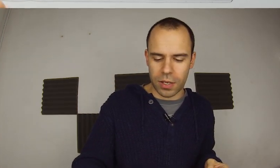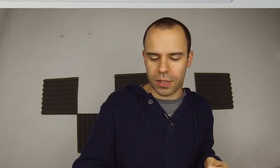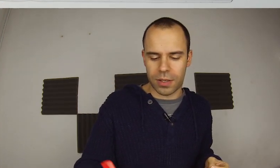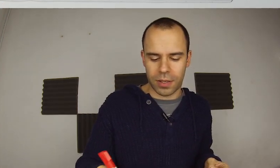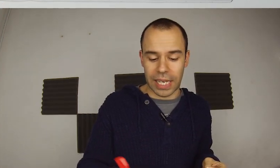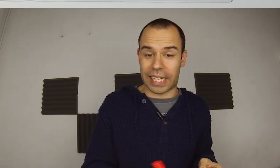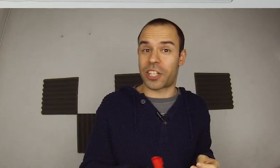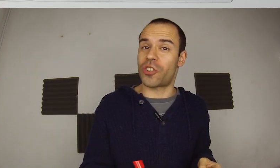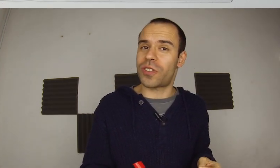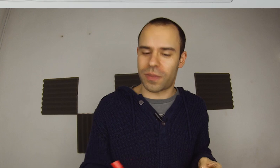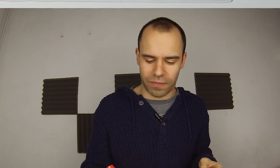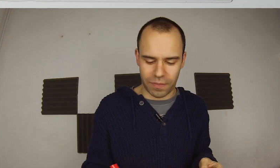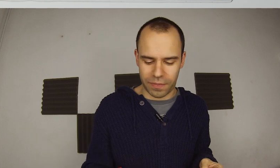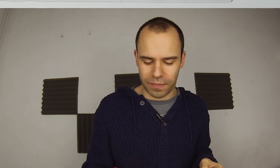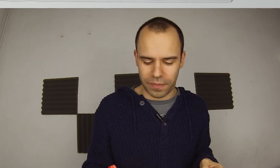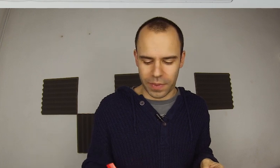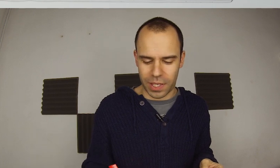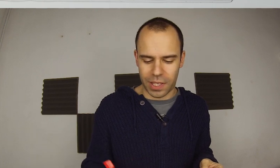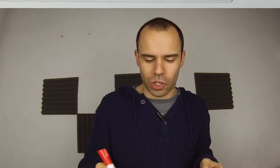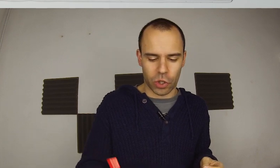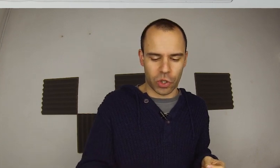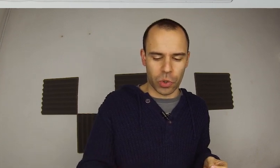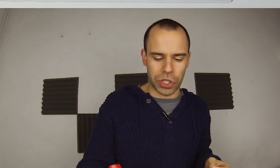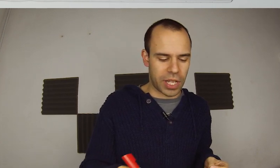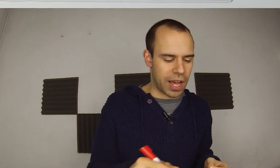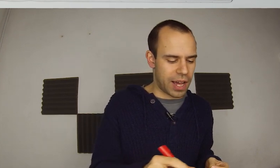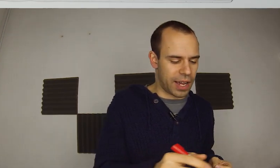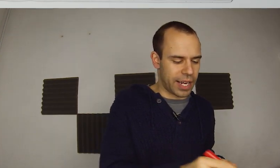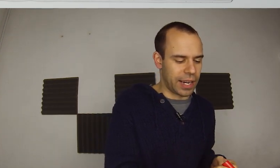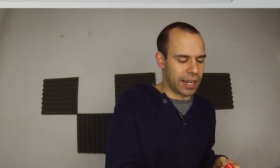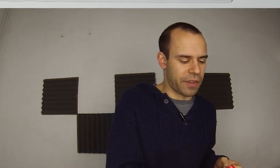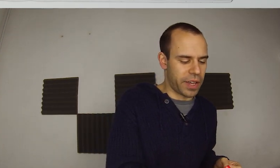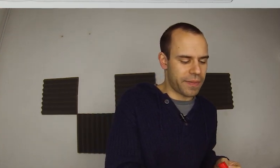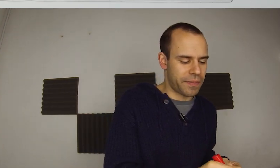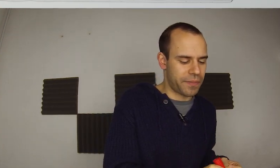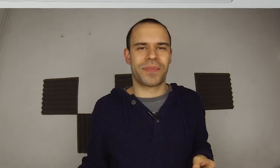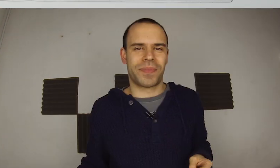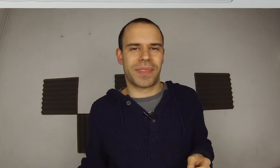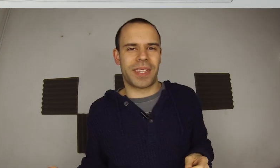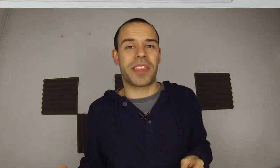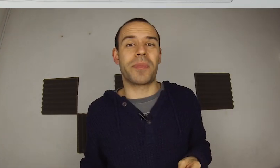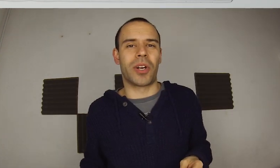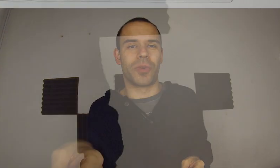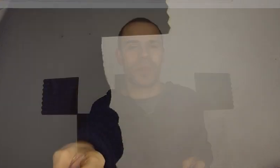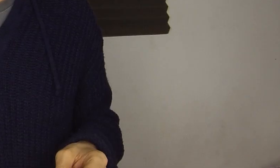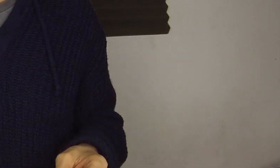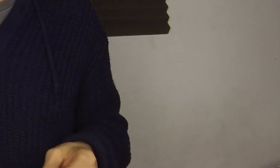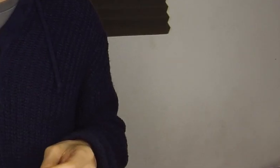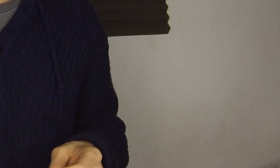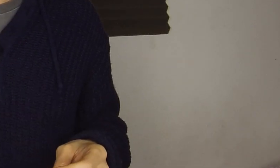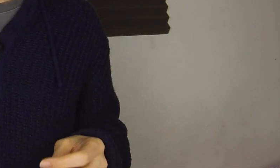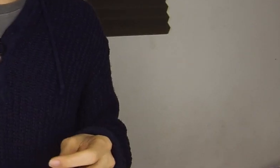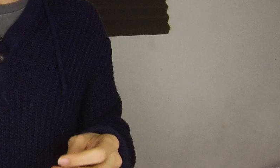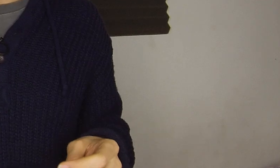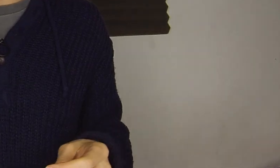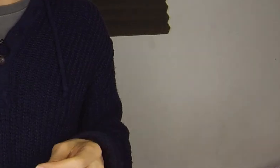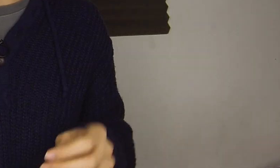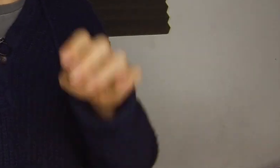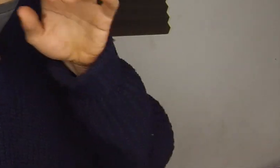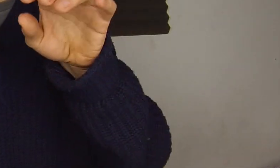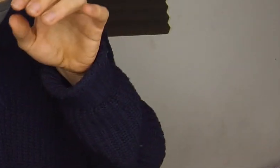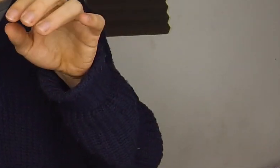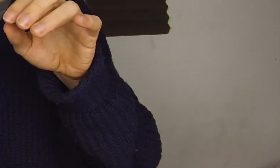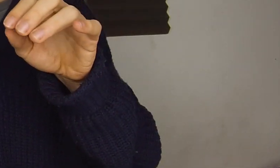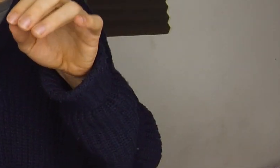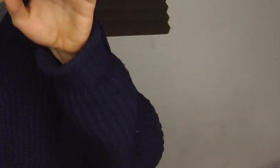gusta el queso os gusta el café decídmelo decídmelo abajo